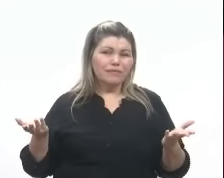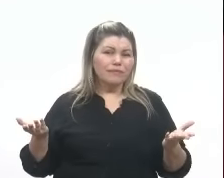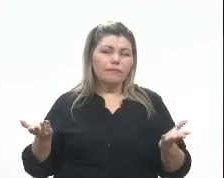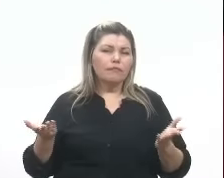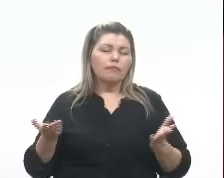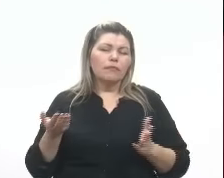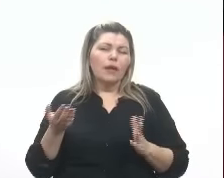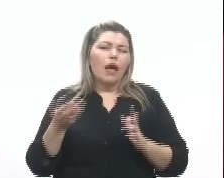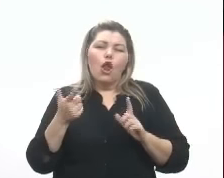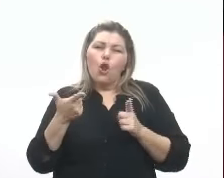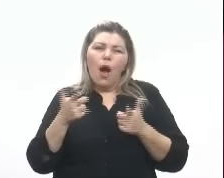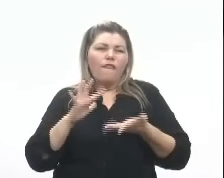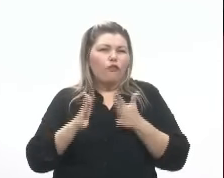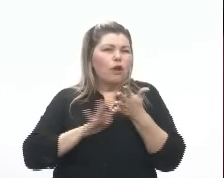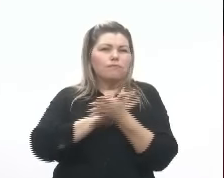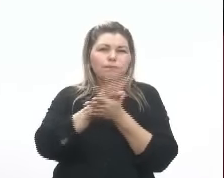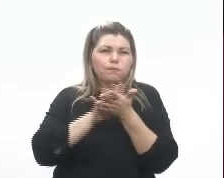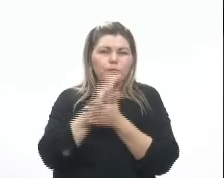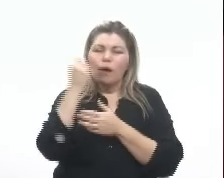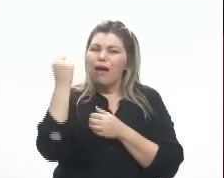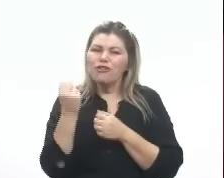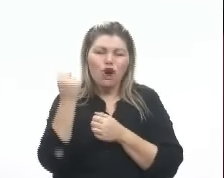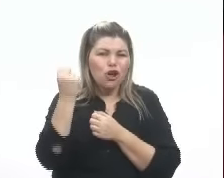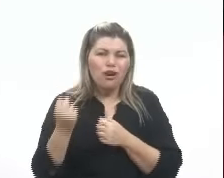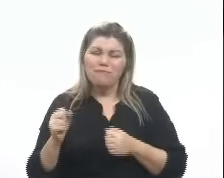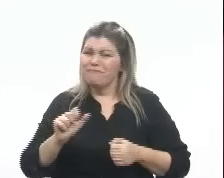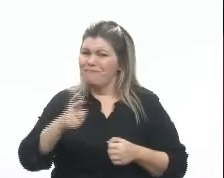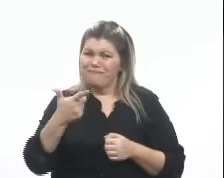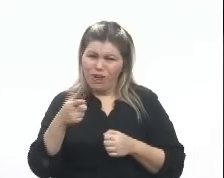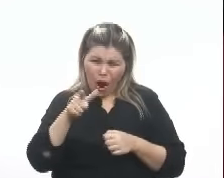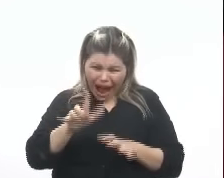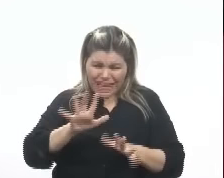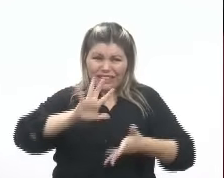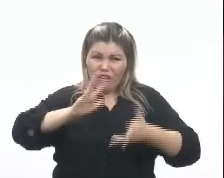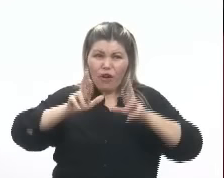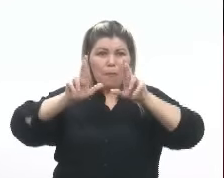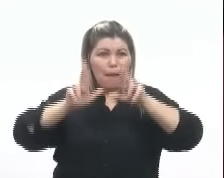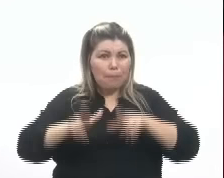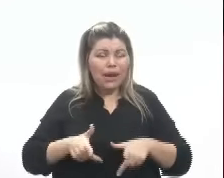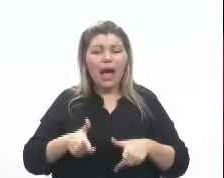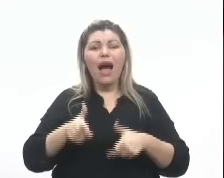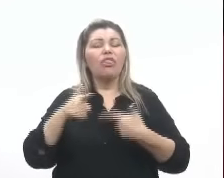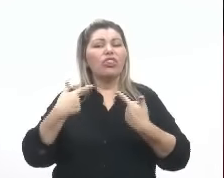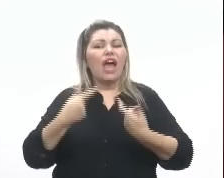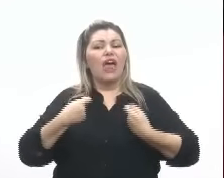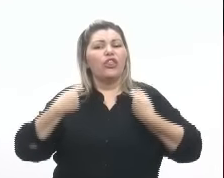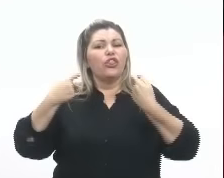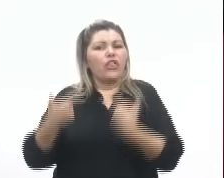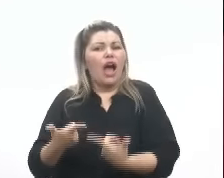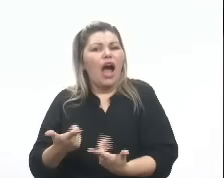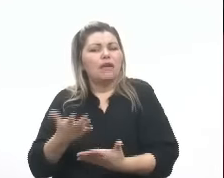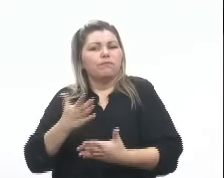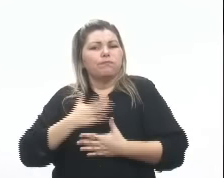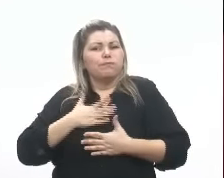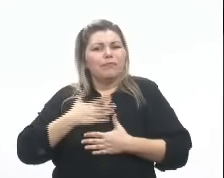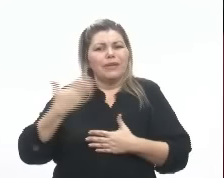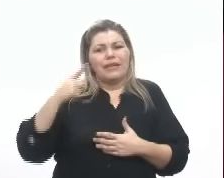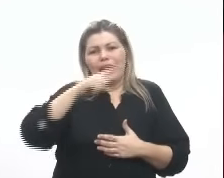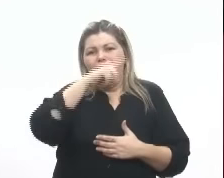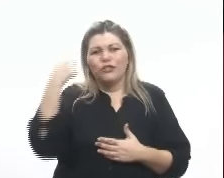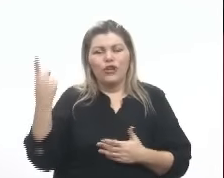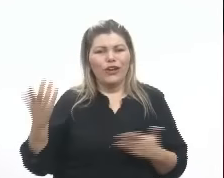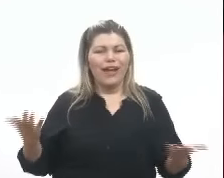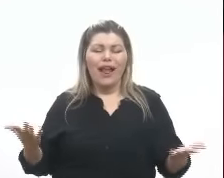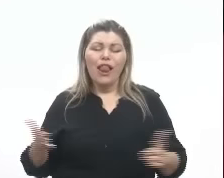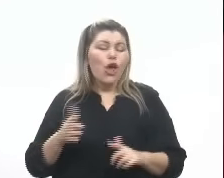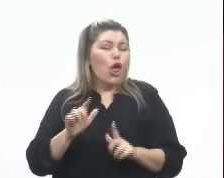respuesta económica con este tipo de programas que son programas de entrega de la soberanía nacional. No